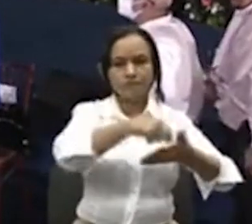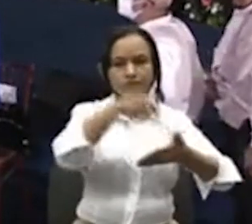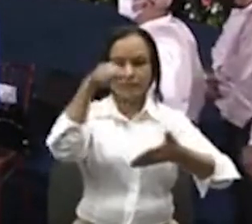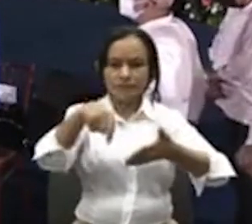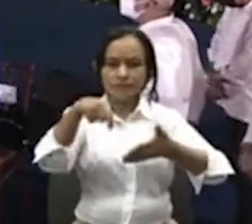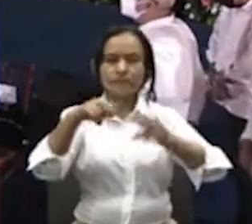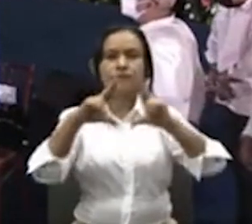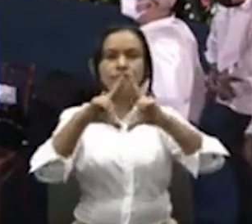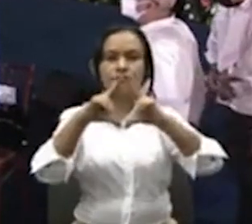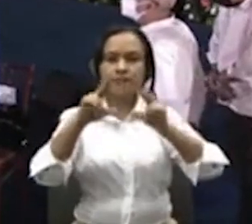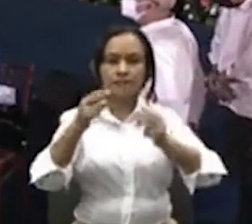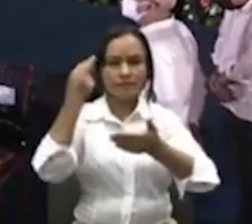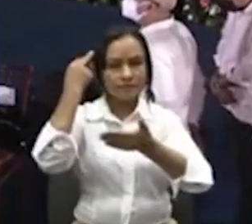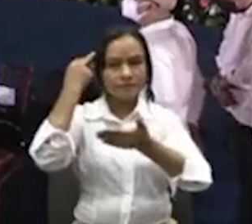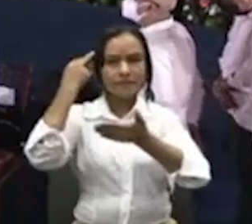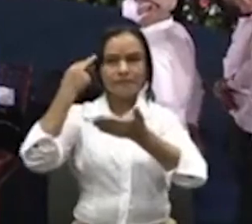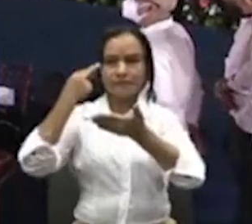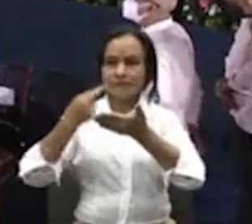firmamos aquí